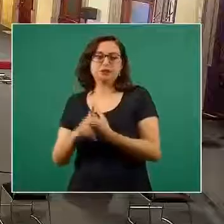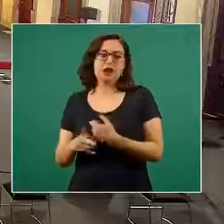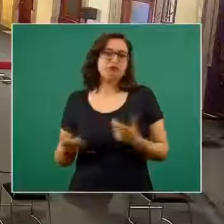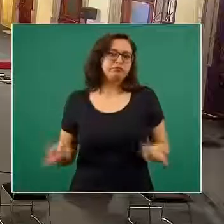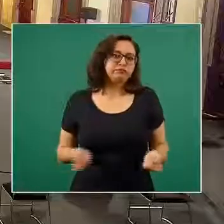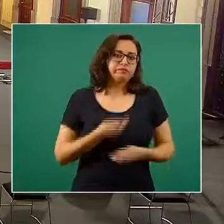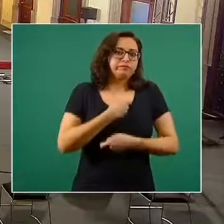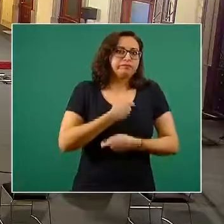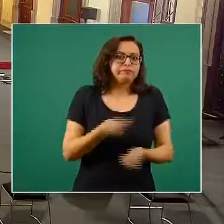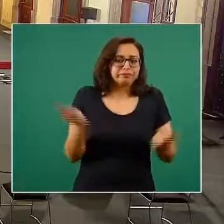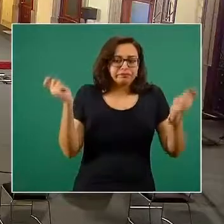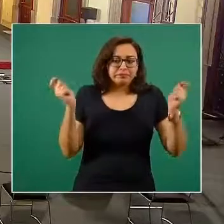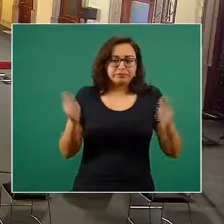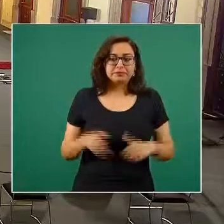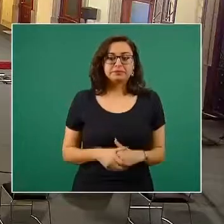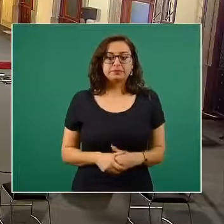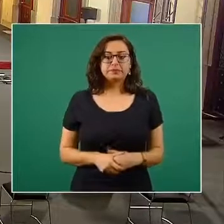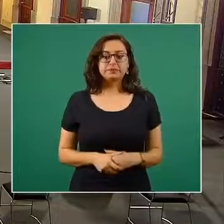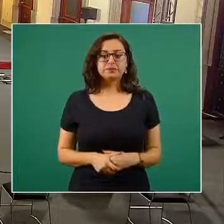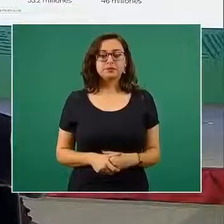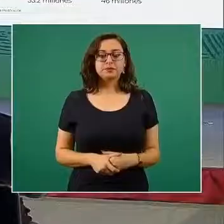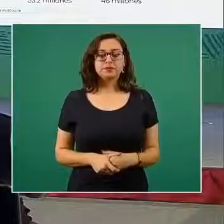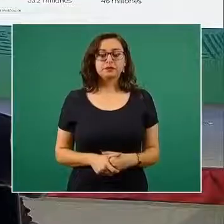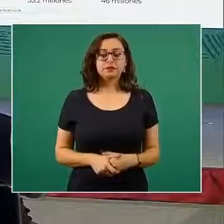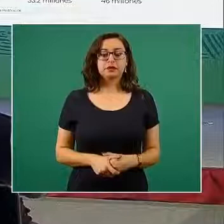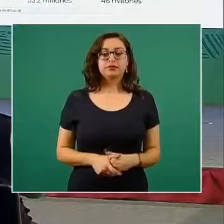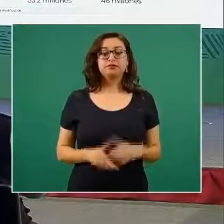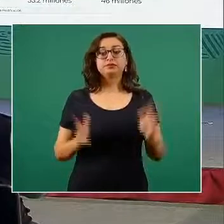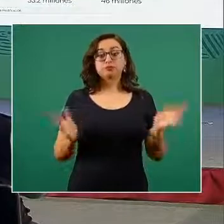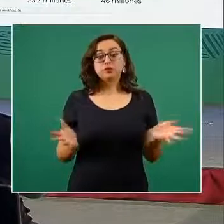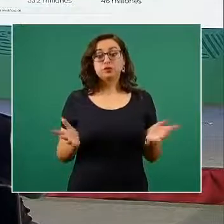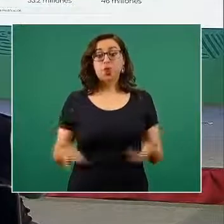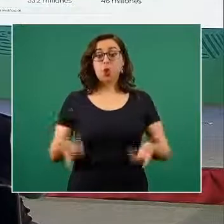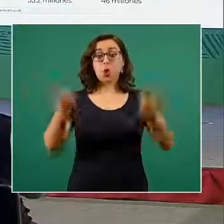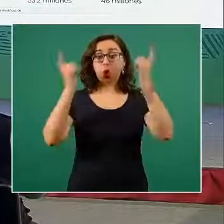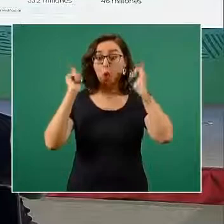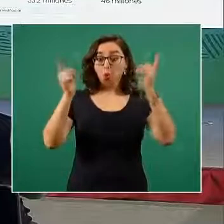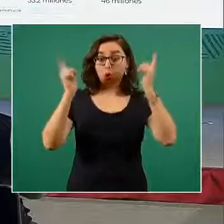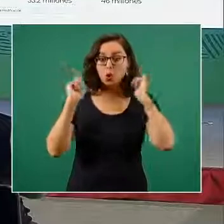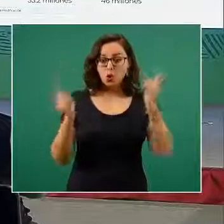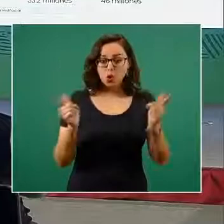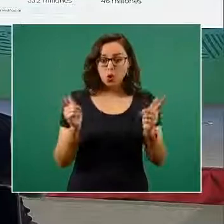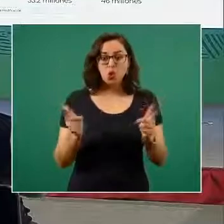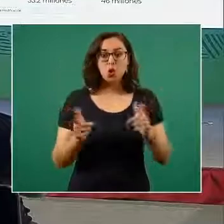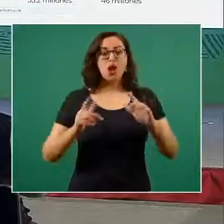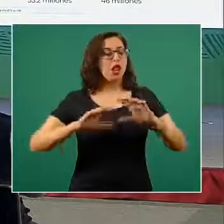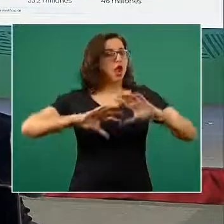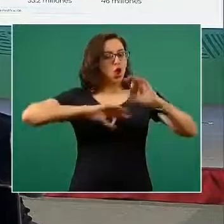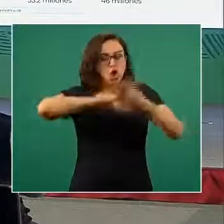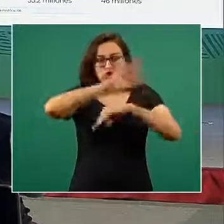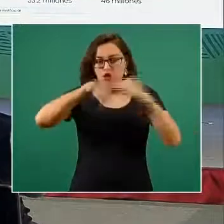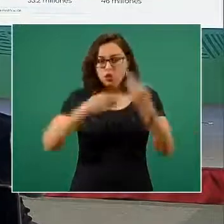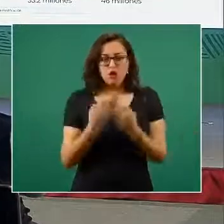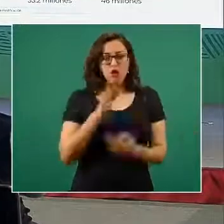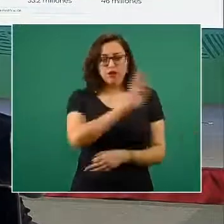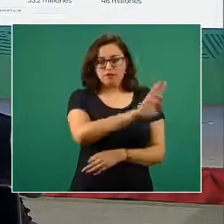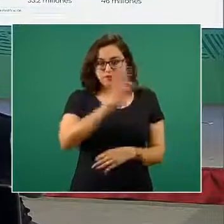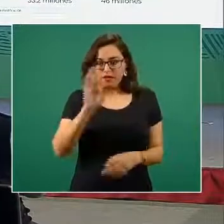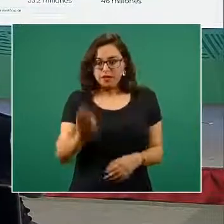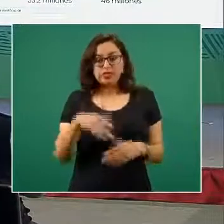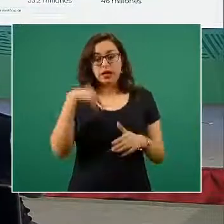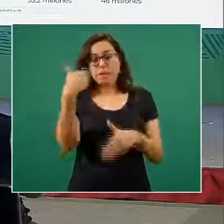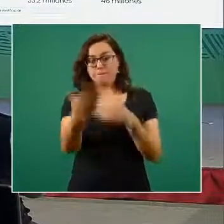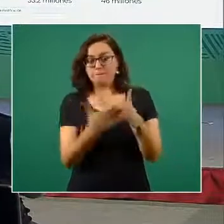muy importante, esperemos que todos estos 23 y 33 y 46